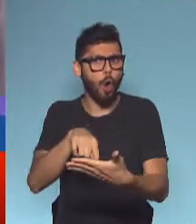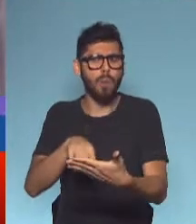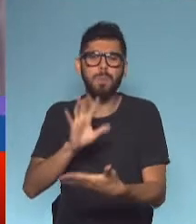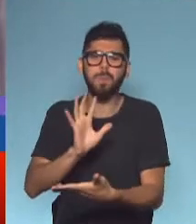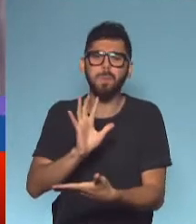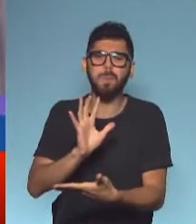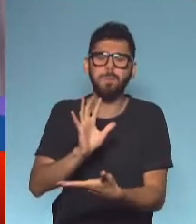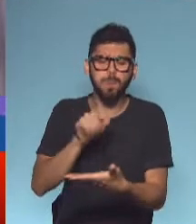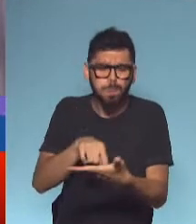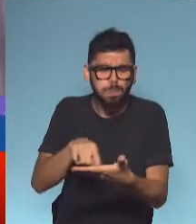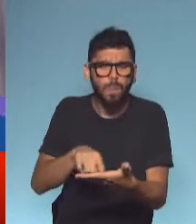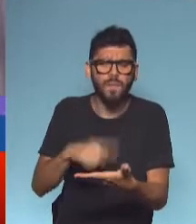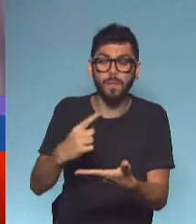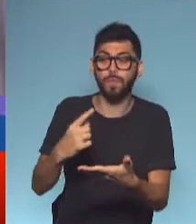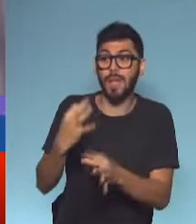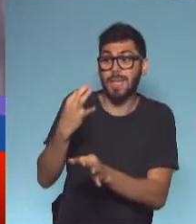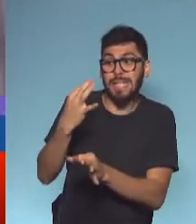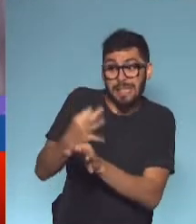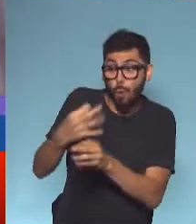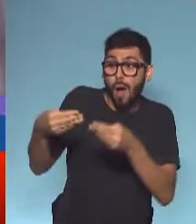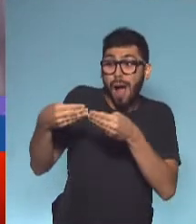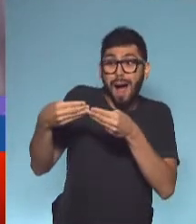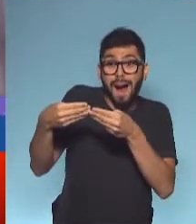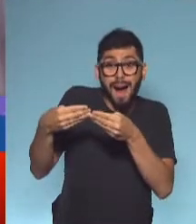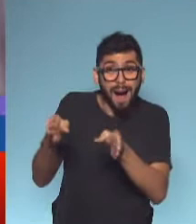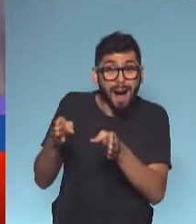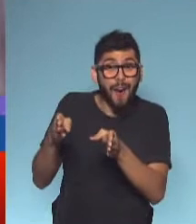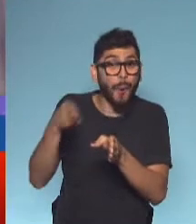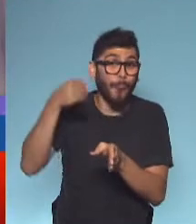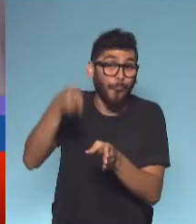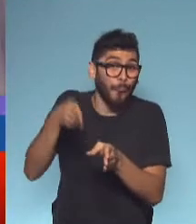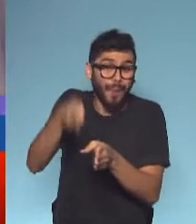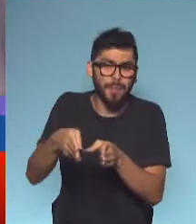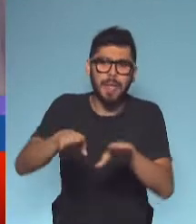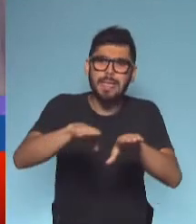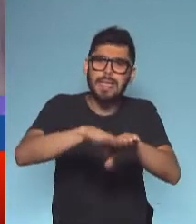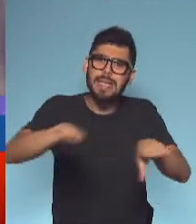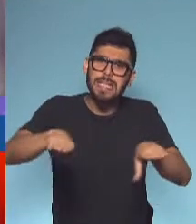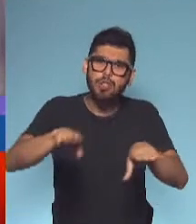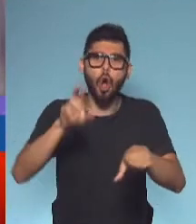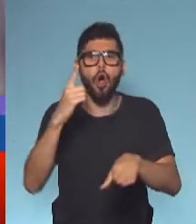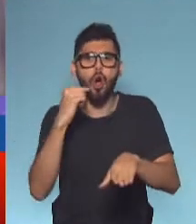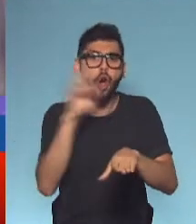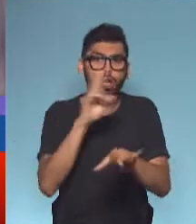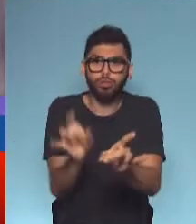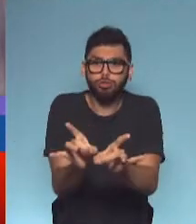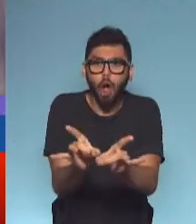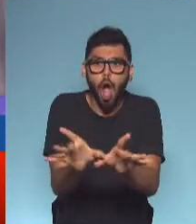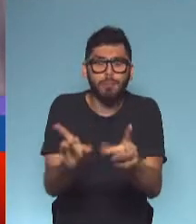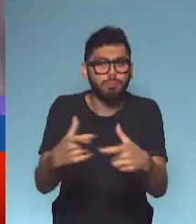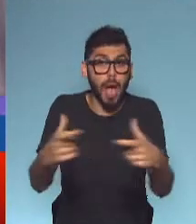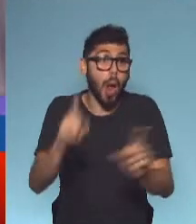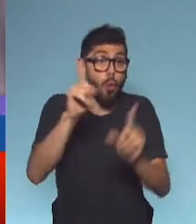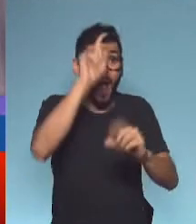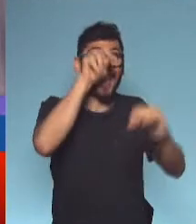aumentando desde que abrió el ciclo lectivo los contagios en niños y niñas, que incluso muchos de ellos están